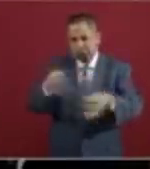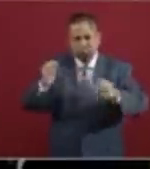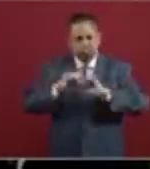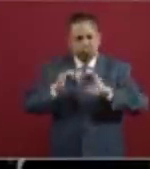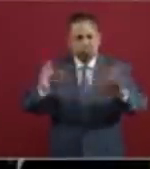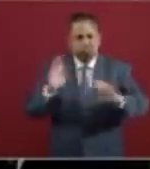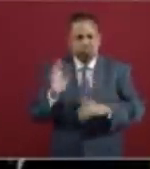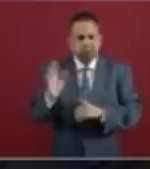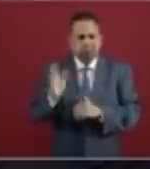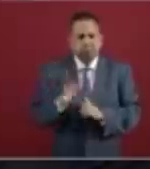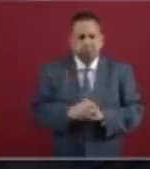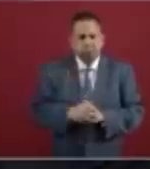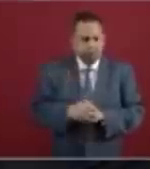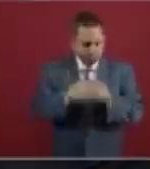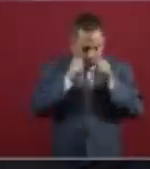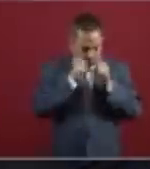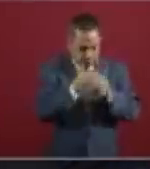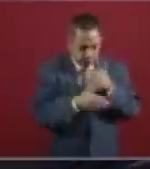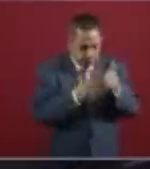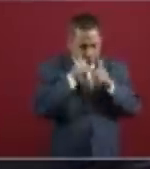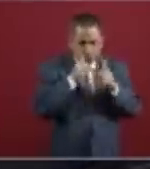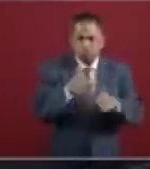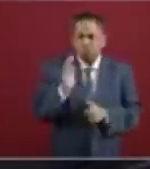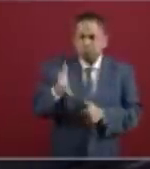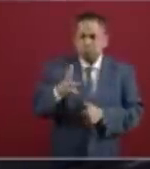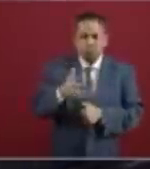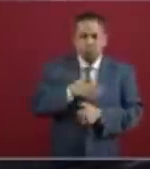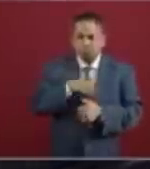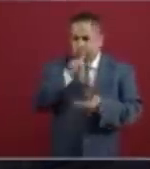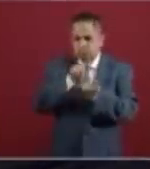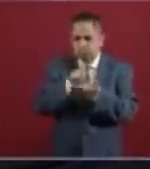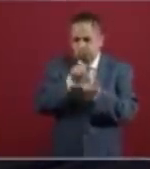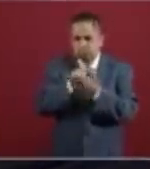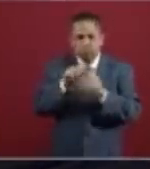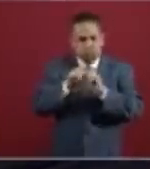la atención en mi Twitter.